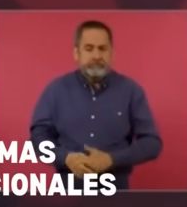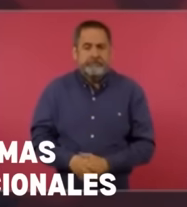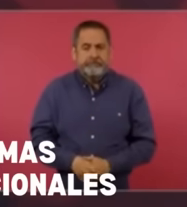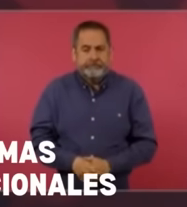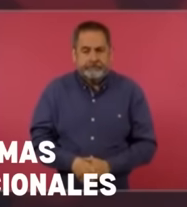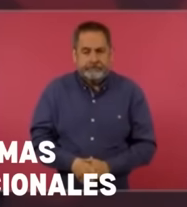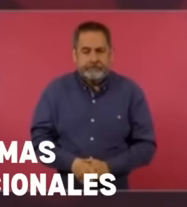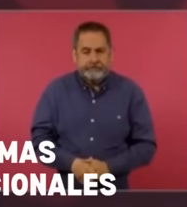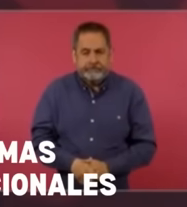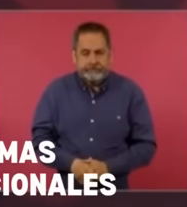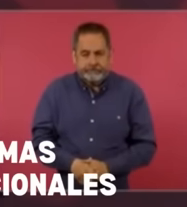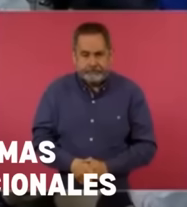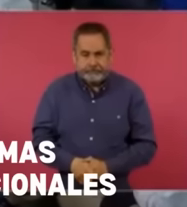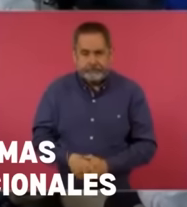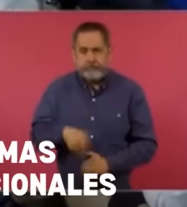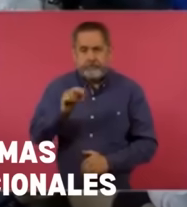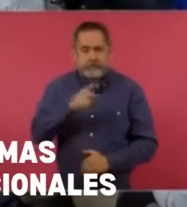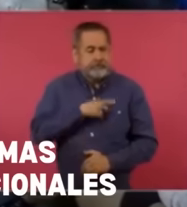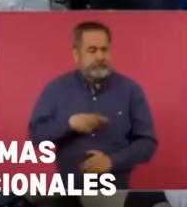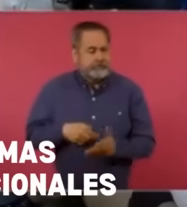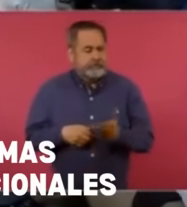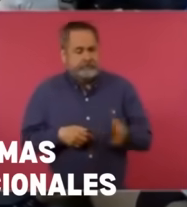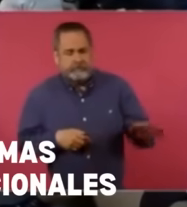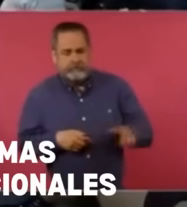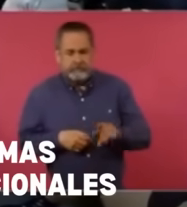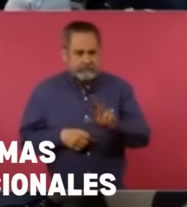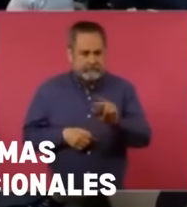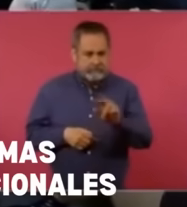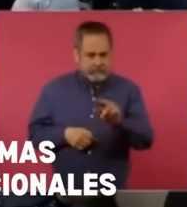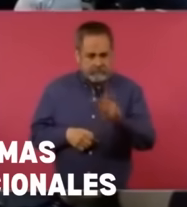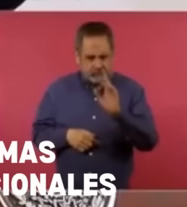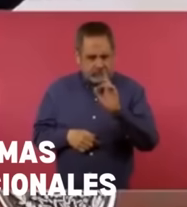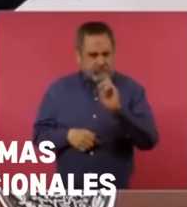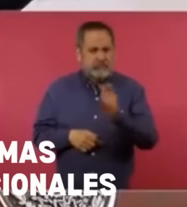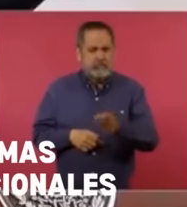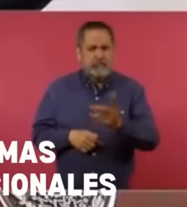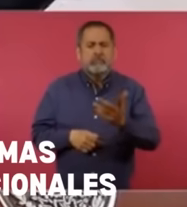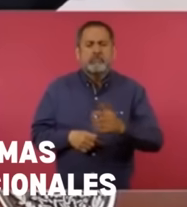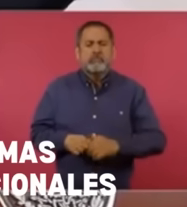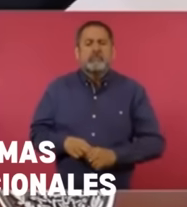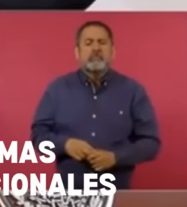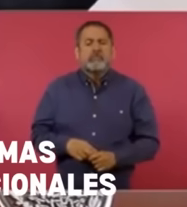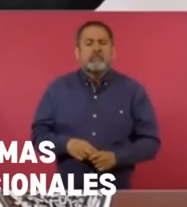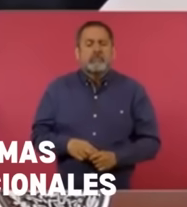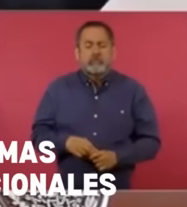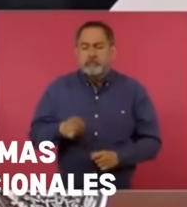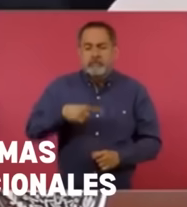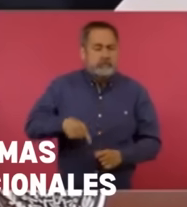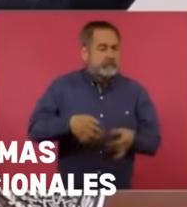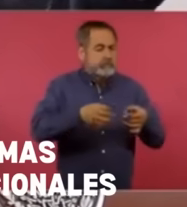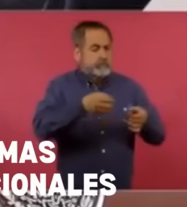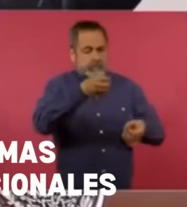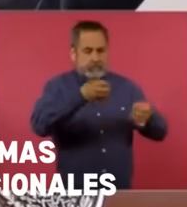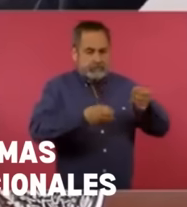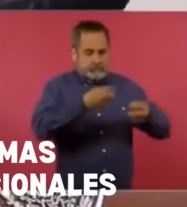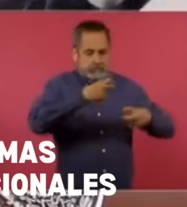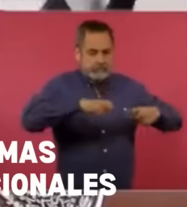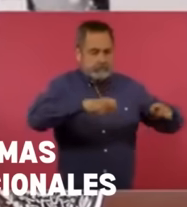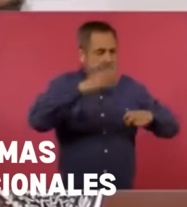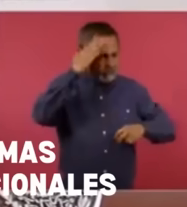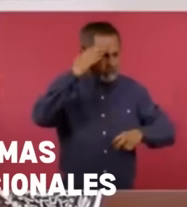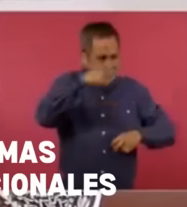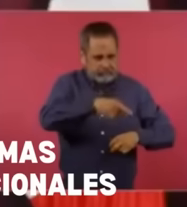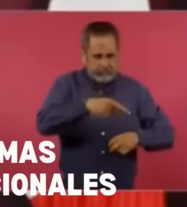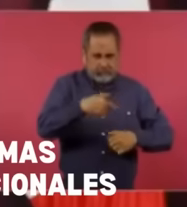eh excluir A nadie que los eh ministros que están ahora sean